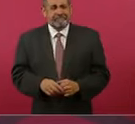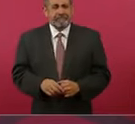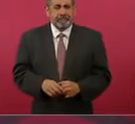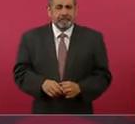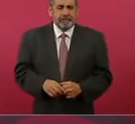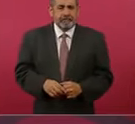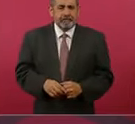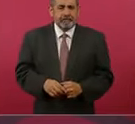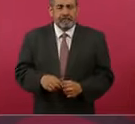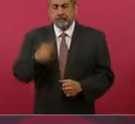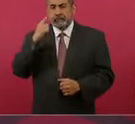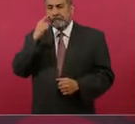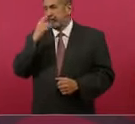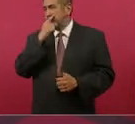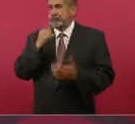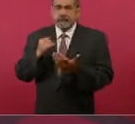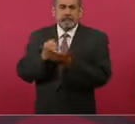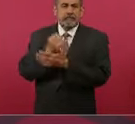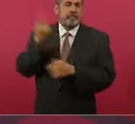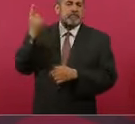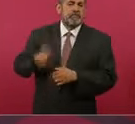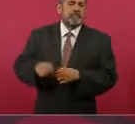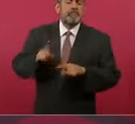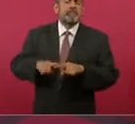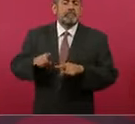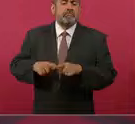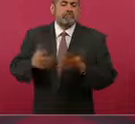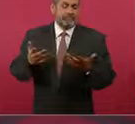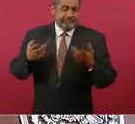¿Quién manda en la democracia? Pues el pueblo.